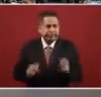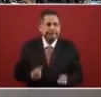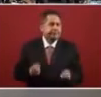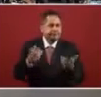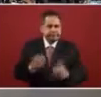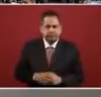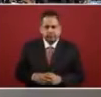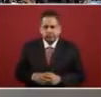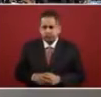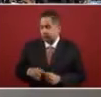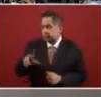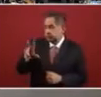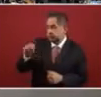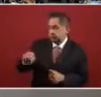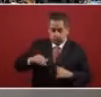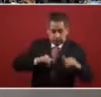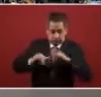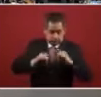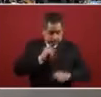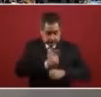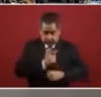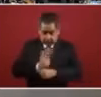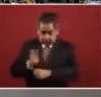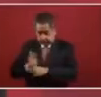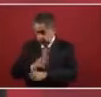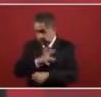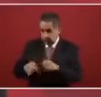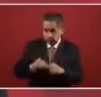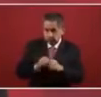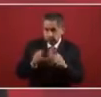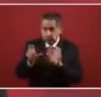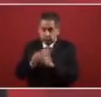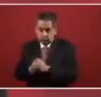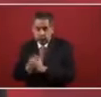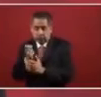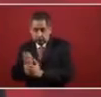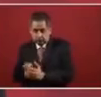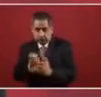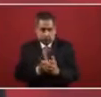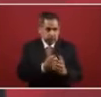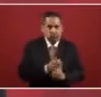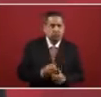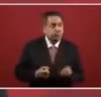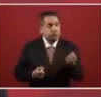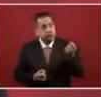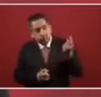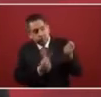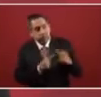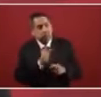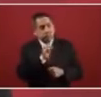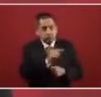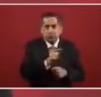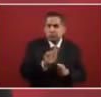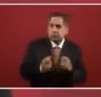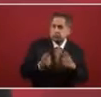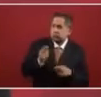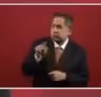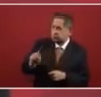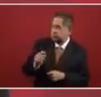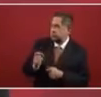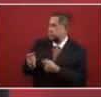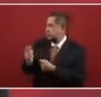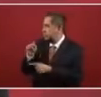gratuito? No es algo que esté geográficamente concentrado, sino que en algunos lugares hay